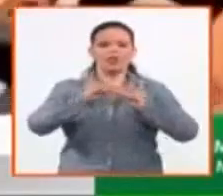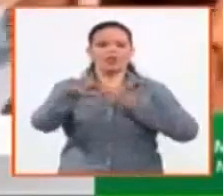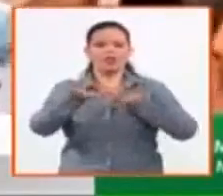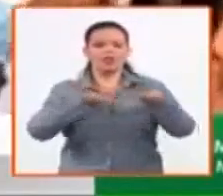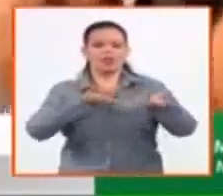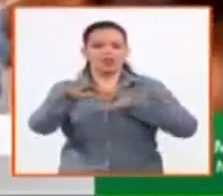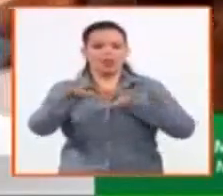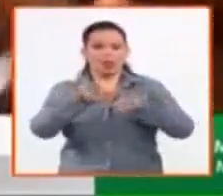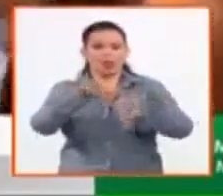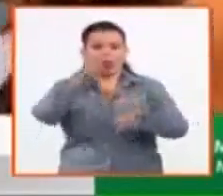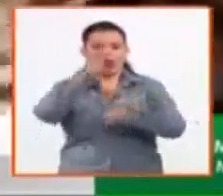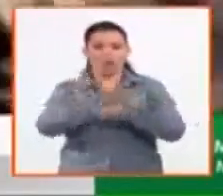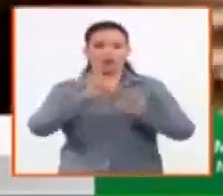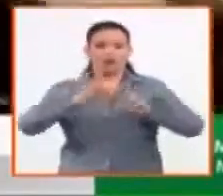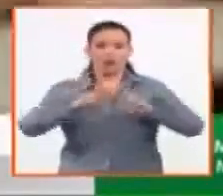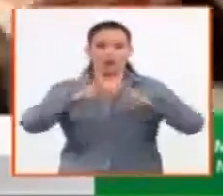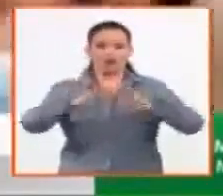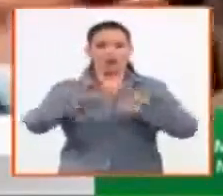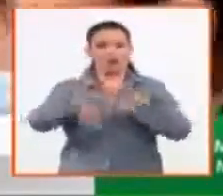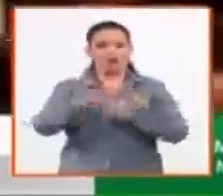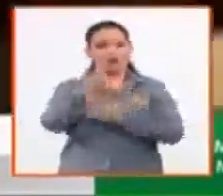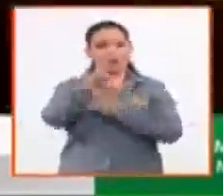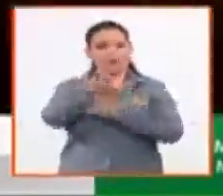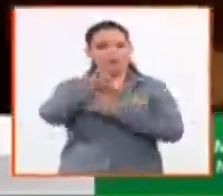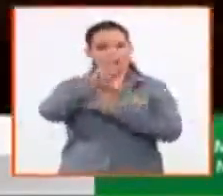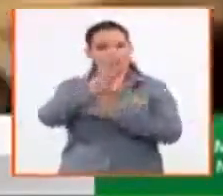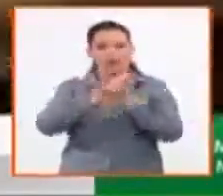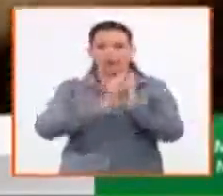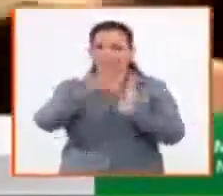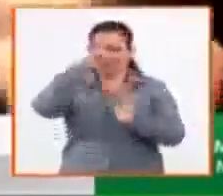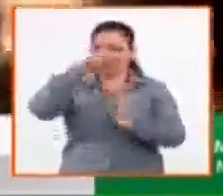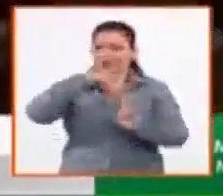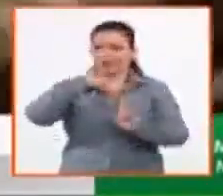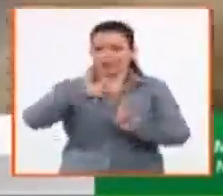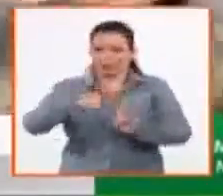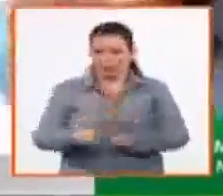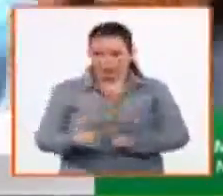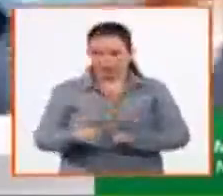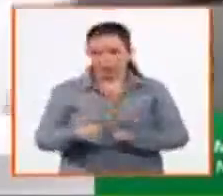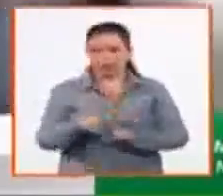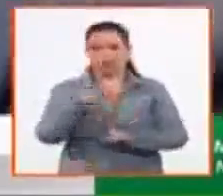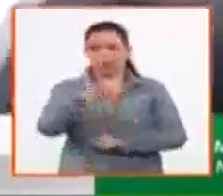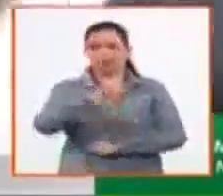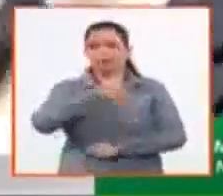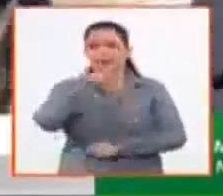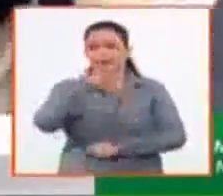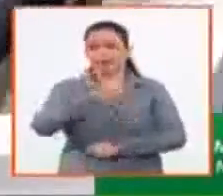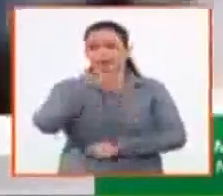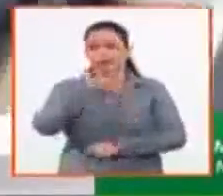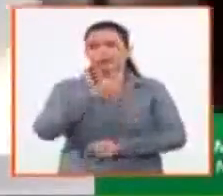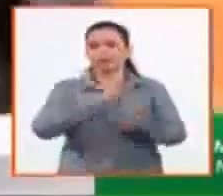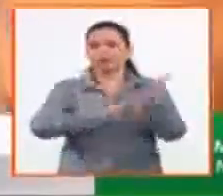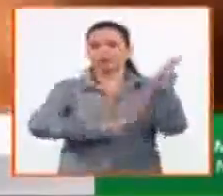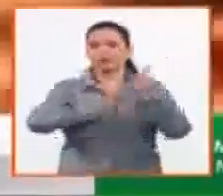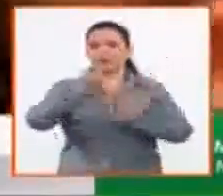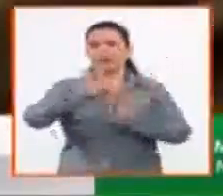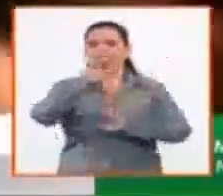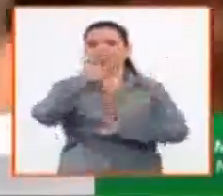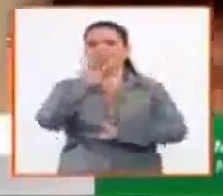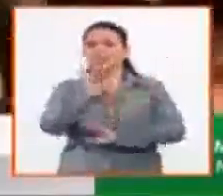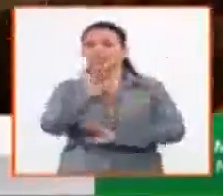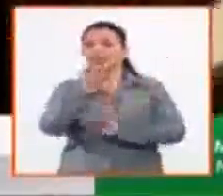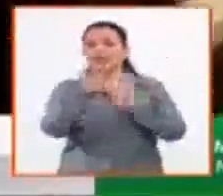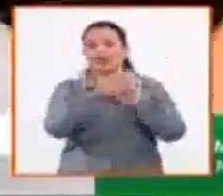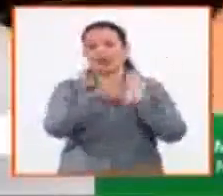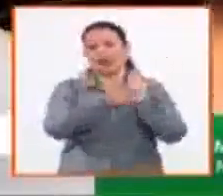el 24 de septiembre. Previamente, las partes suscribieron un memorando común con 7 puntos de discusión. Entre